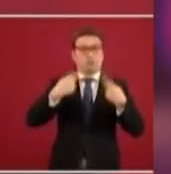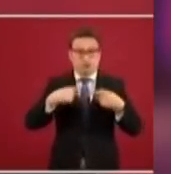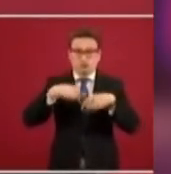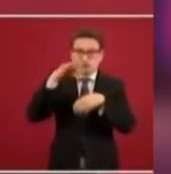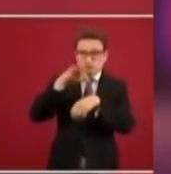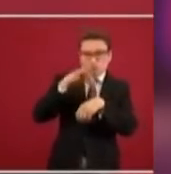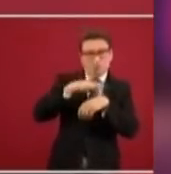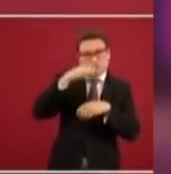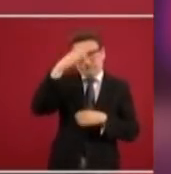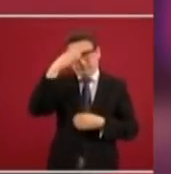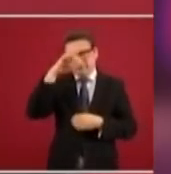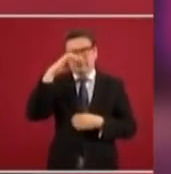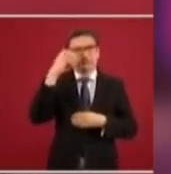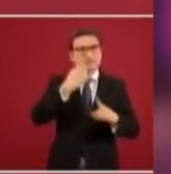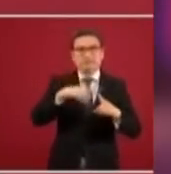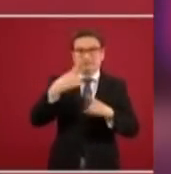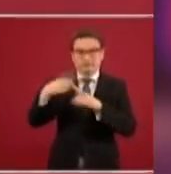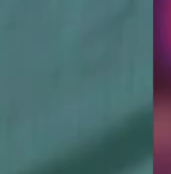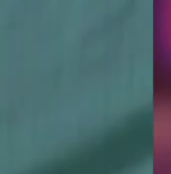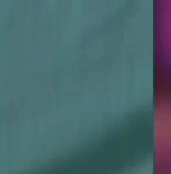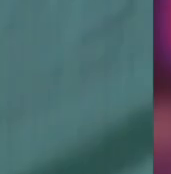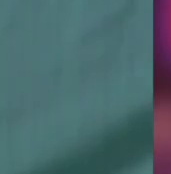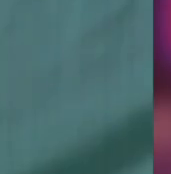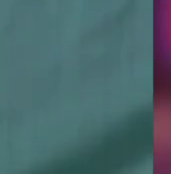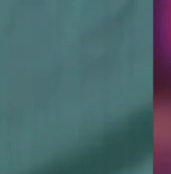pero me da la impresión que